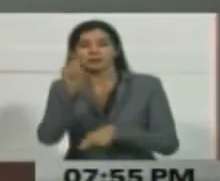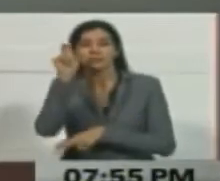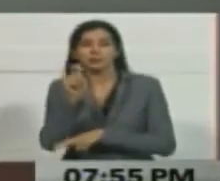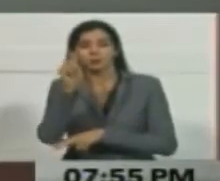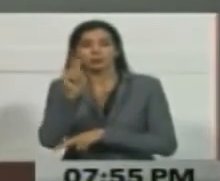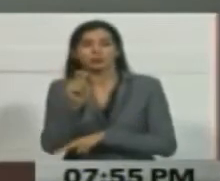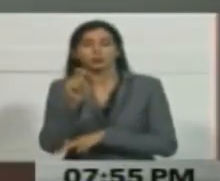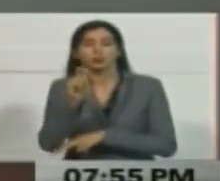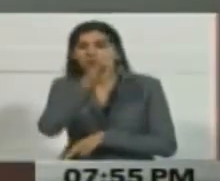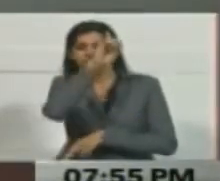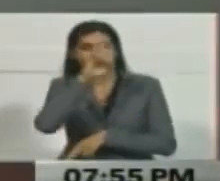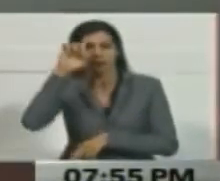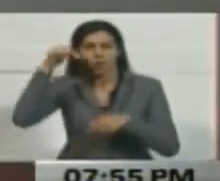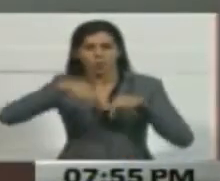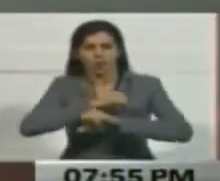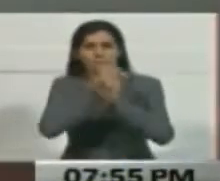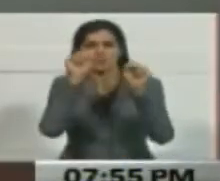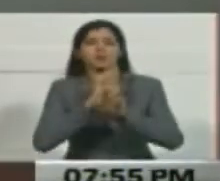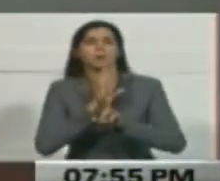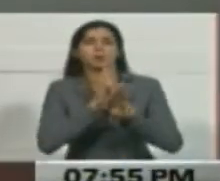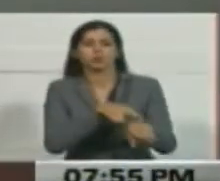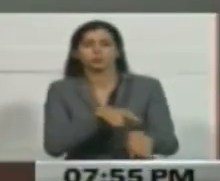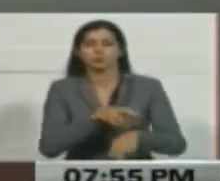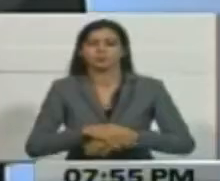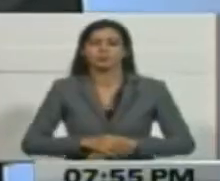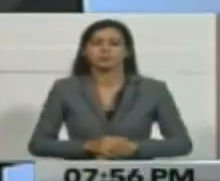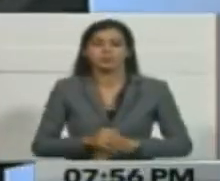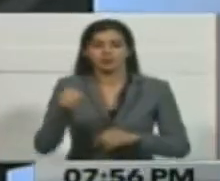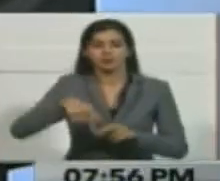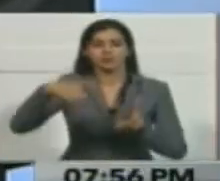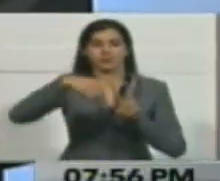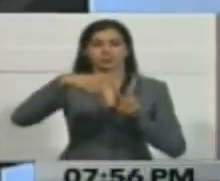Nacional, Diosdado Cabello, esta mañana, aquí en BTV,